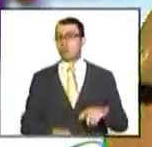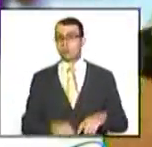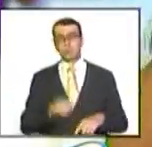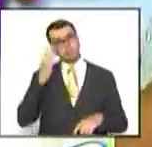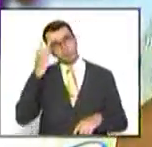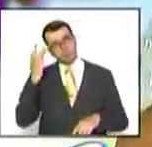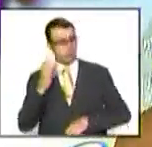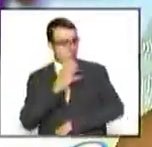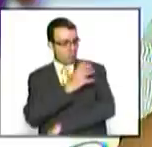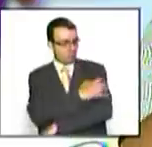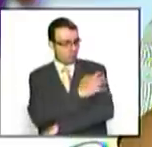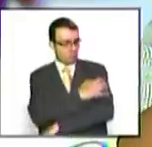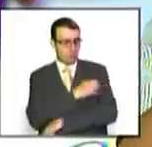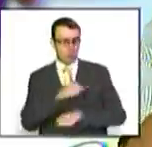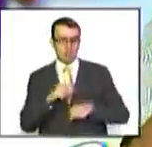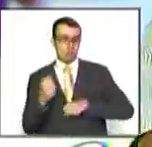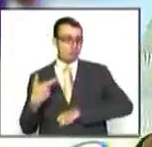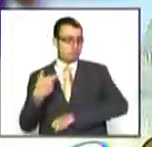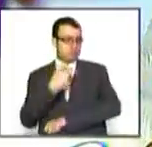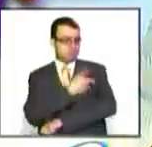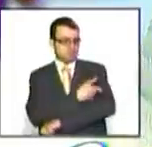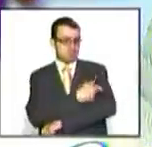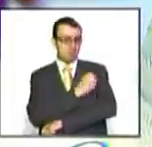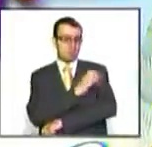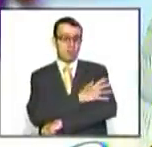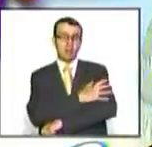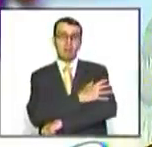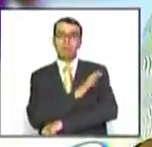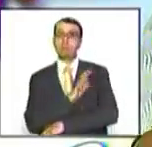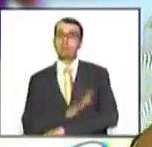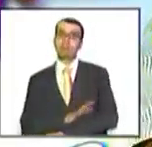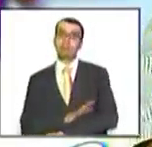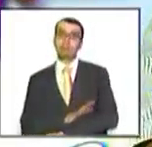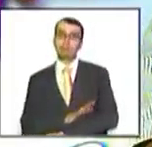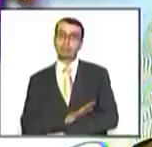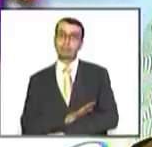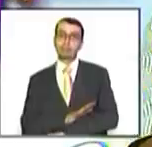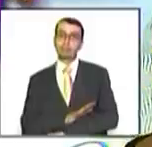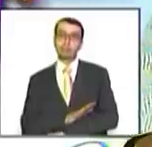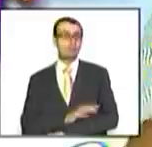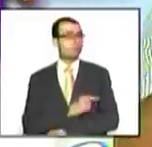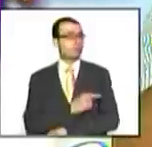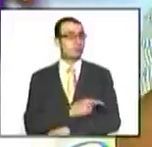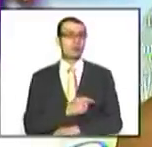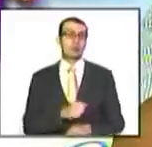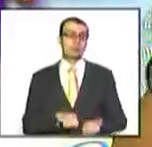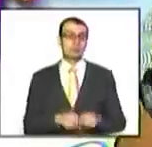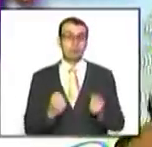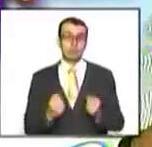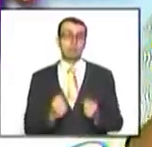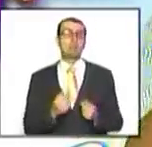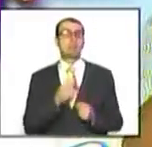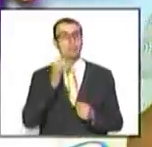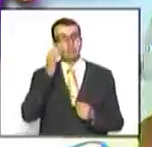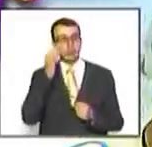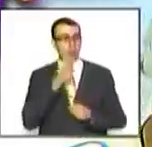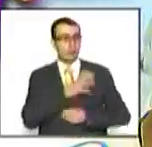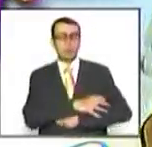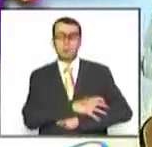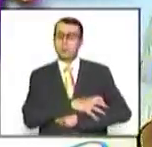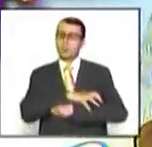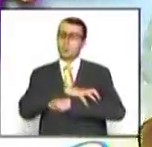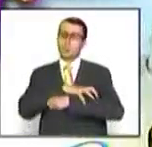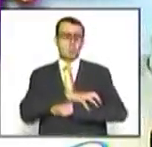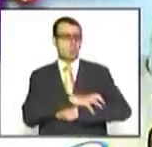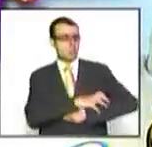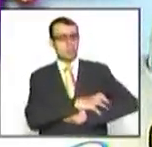van a entrar esos factores de crecimiento, la articulación se va a quedar quieta, se va a anquilosar. Entonces, al anquilosarse esa articulación,